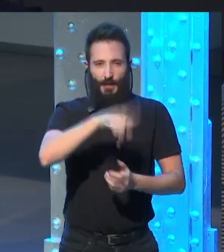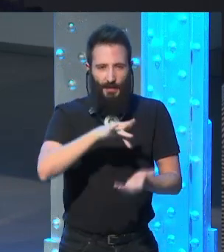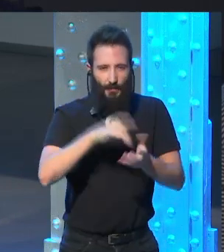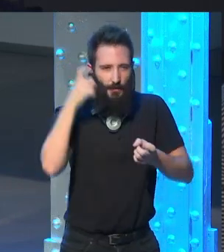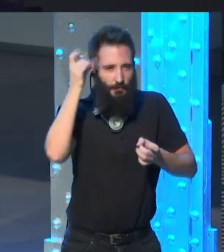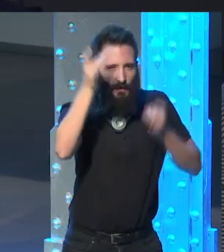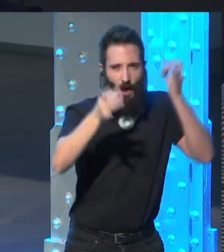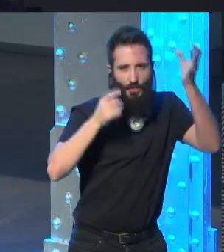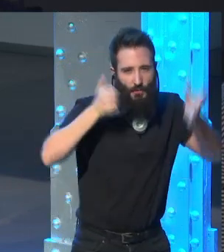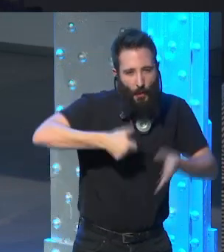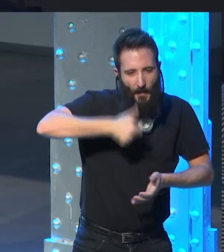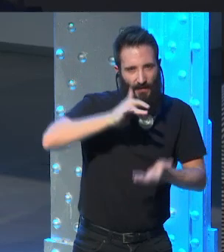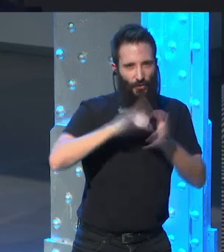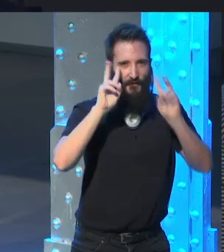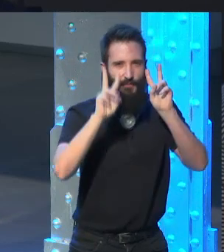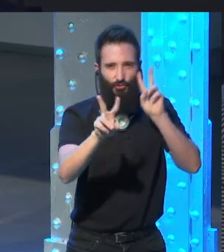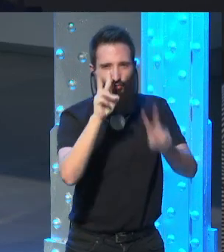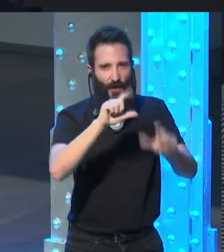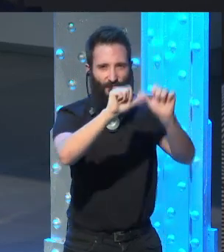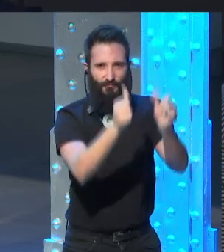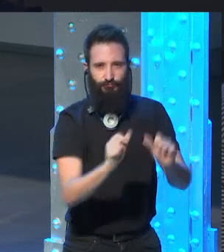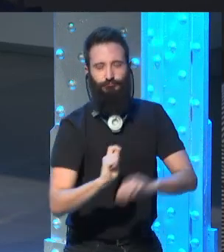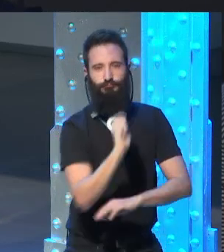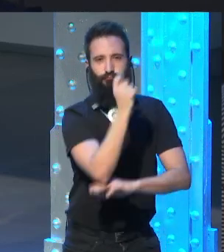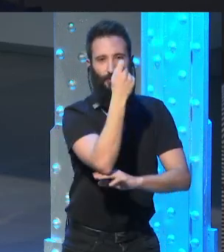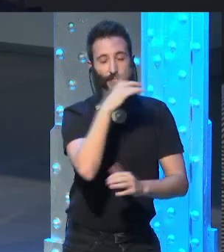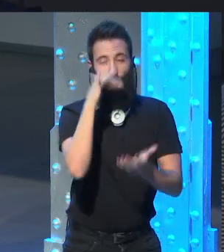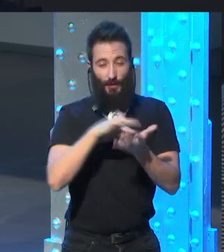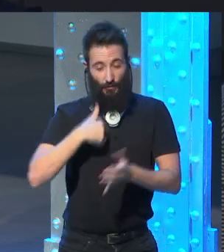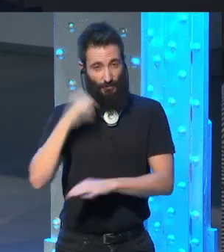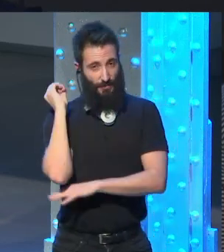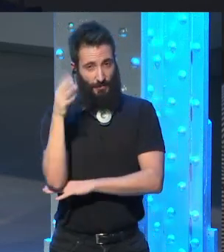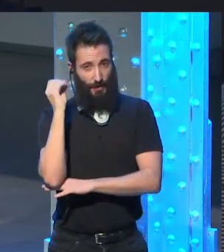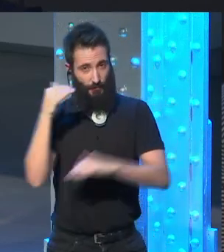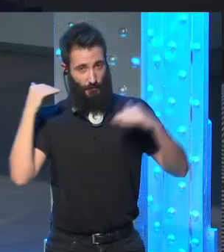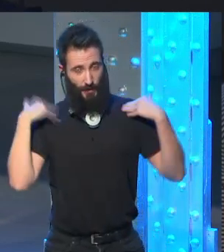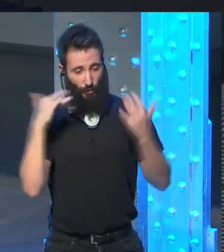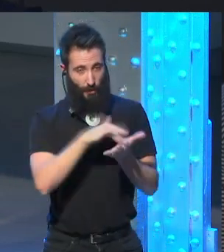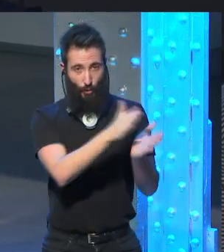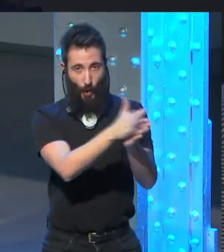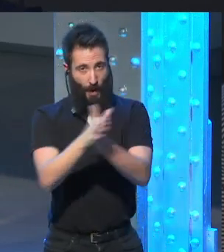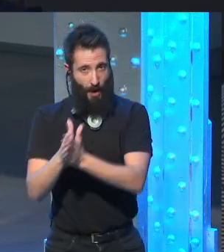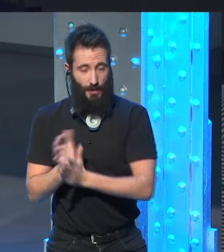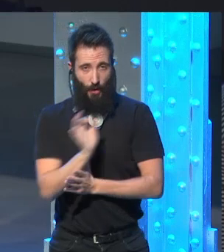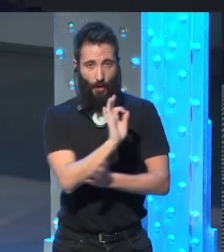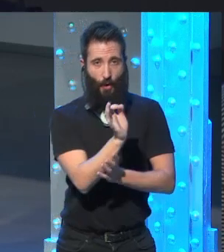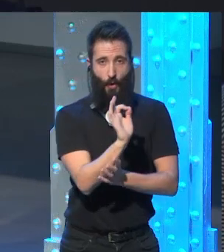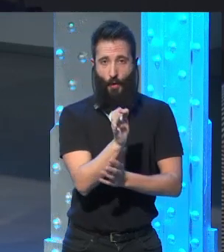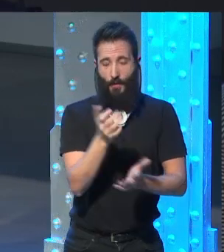más creativo y mucho más visual. Así que cuando daba charlas a mis compañeros y a